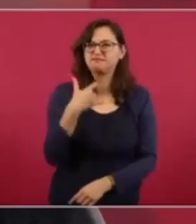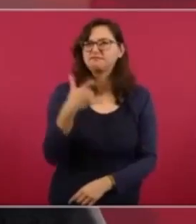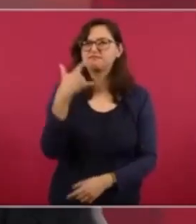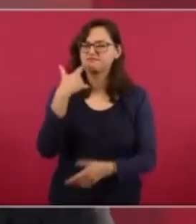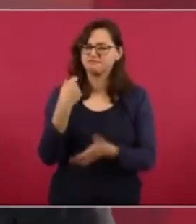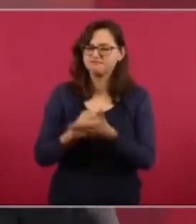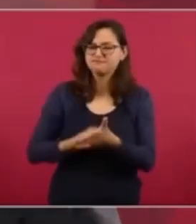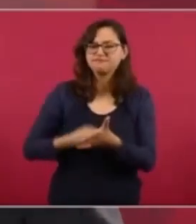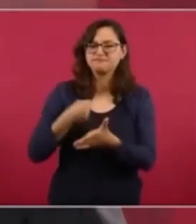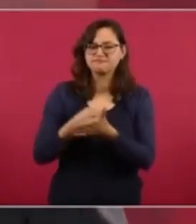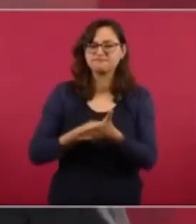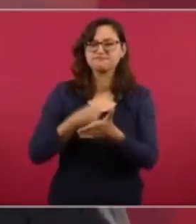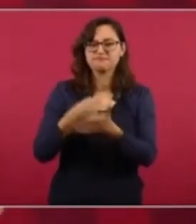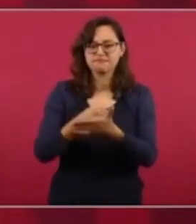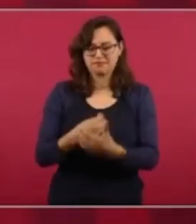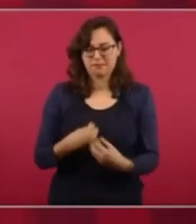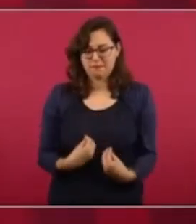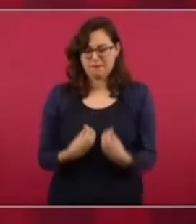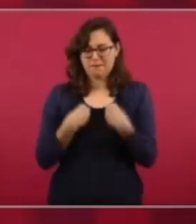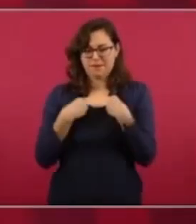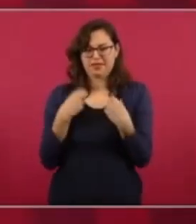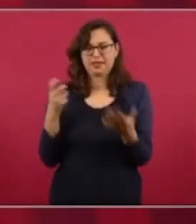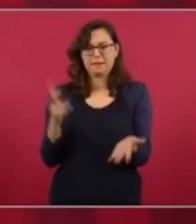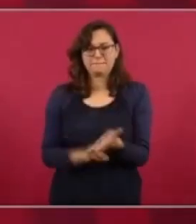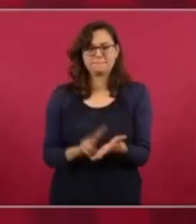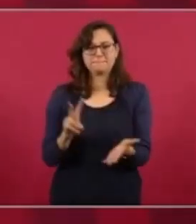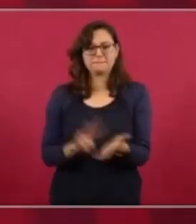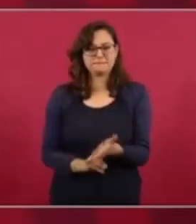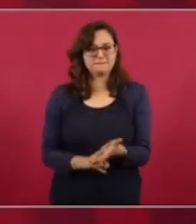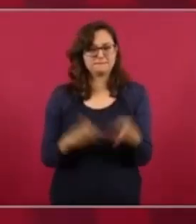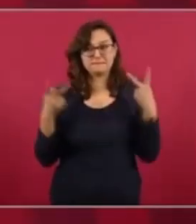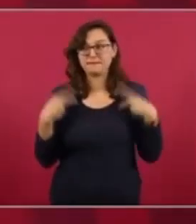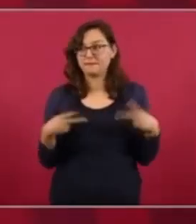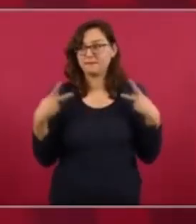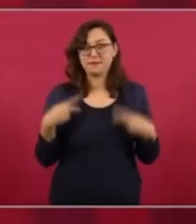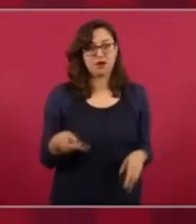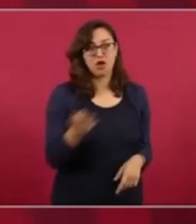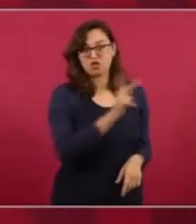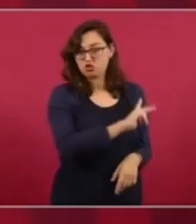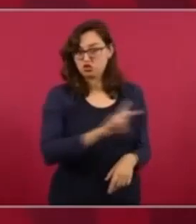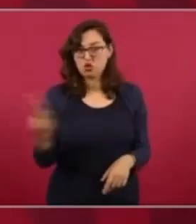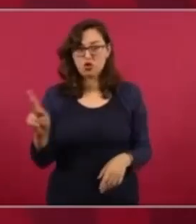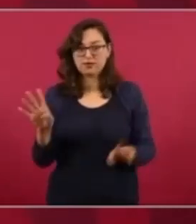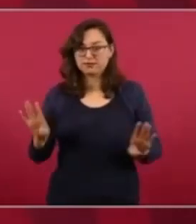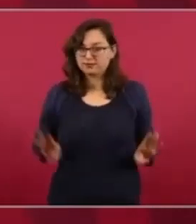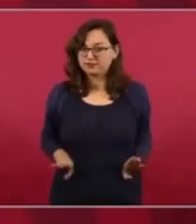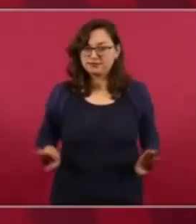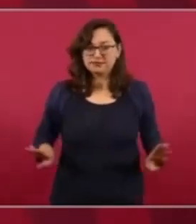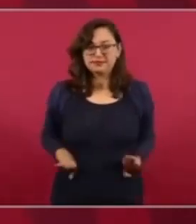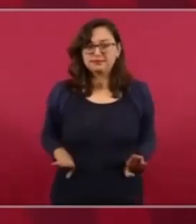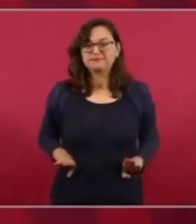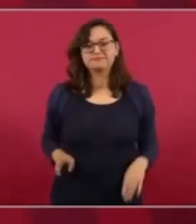que le dé sentido a nuestra vida. Todos tenemos eso, todos. Y